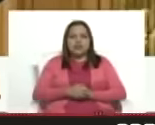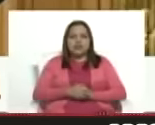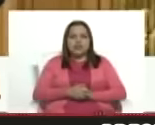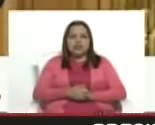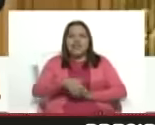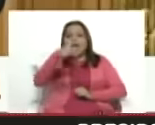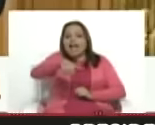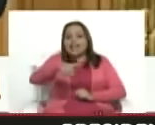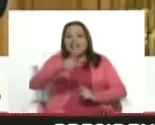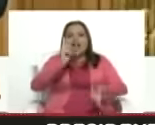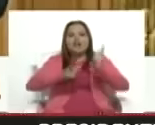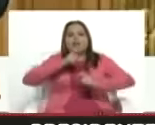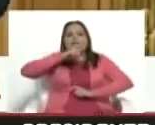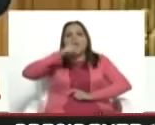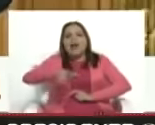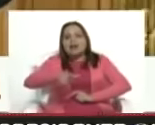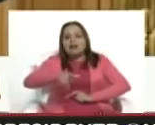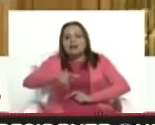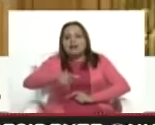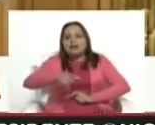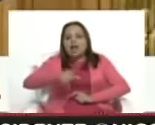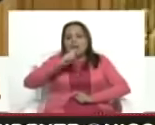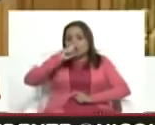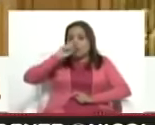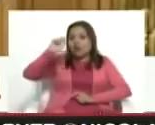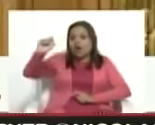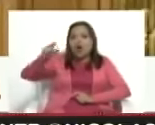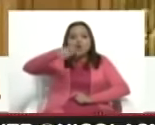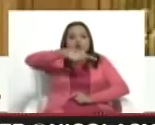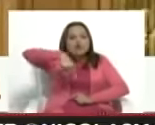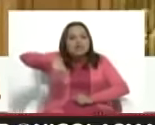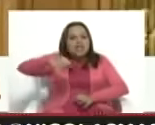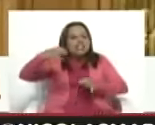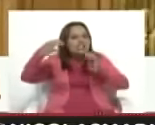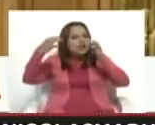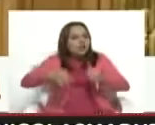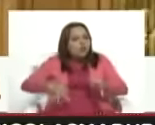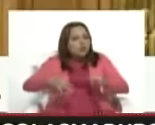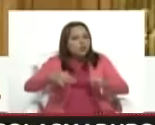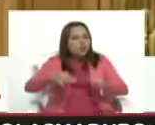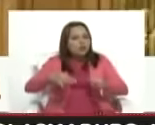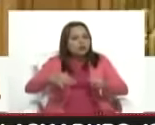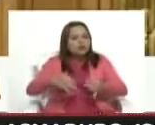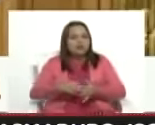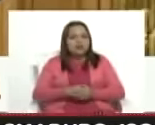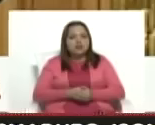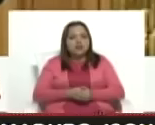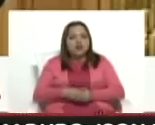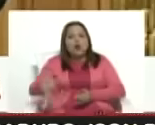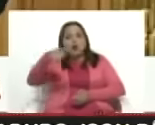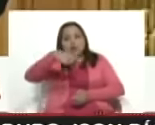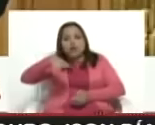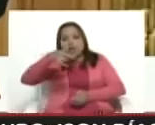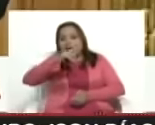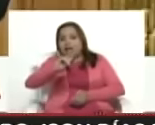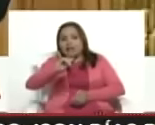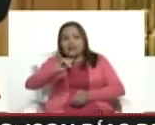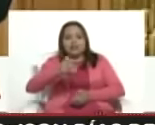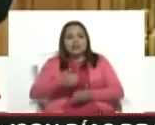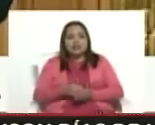Si le pasara algo, tengan la certeza que ustedes traspasarían